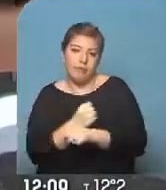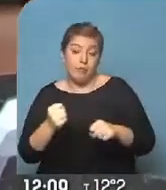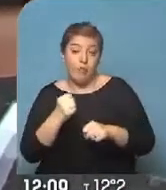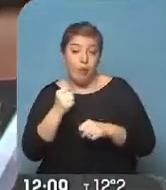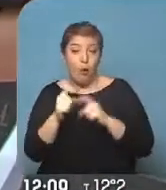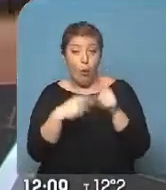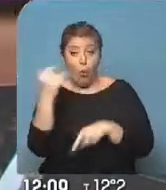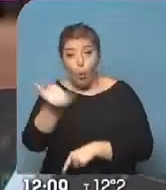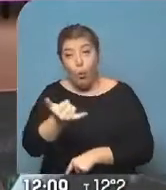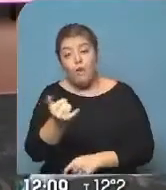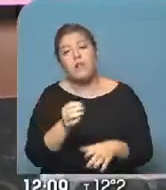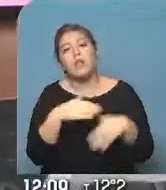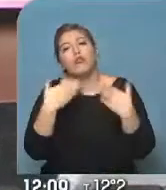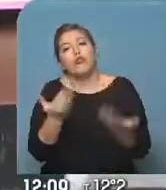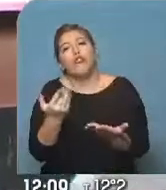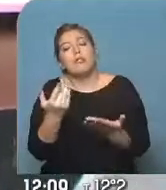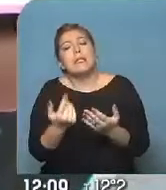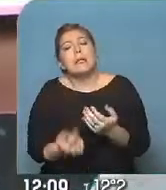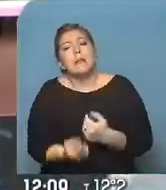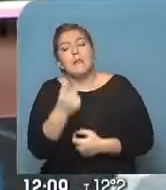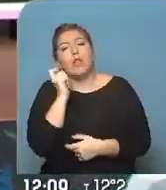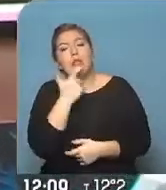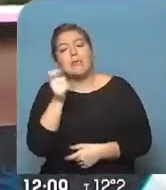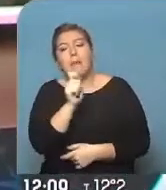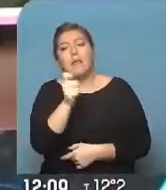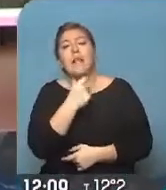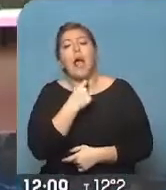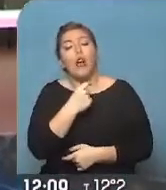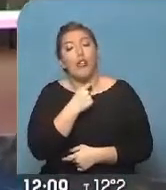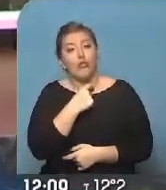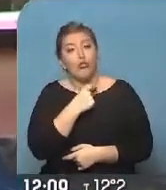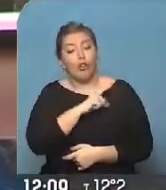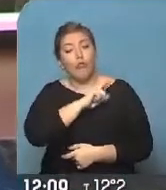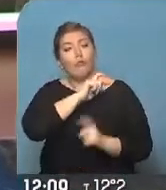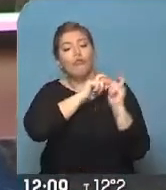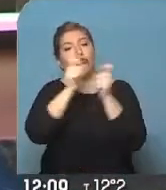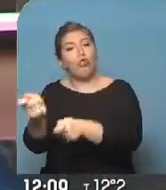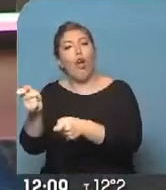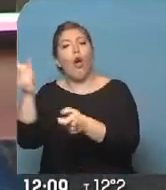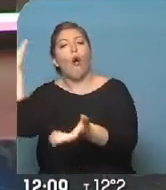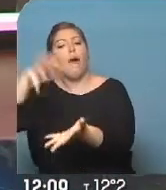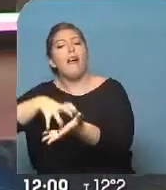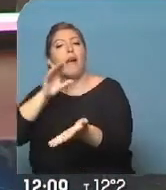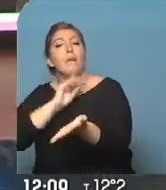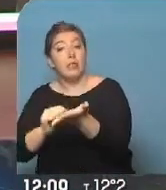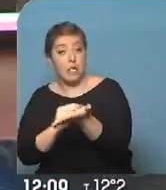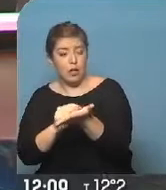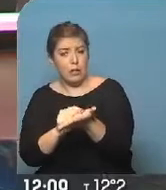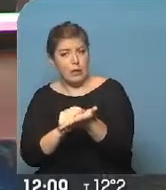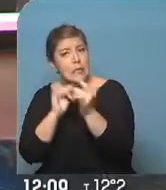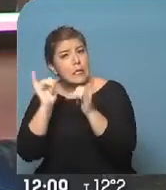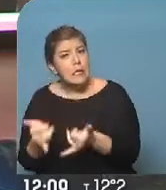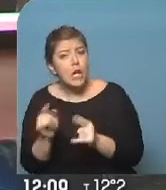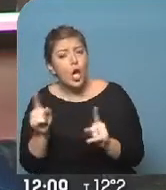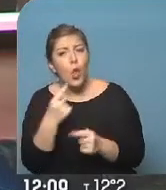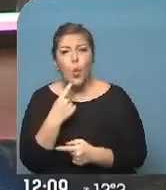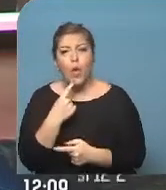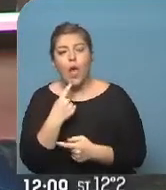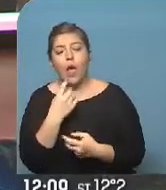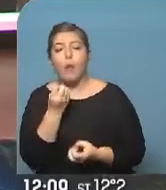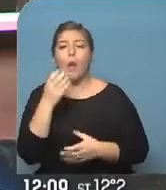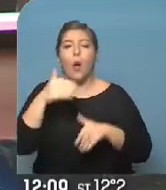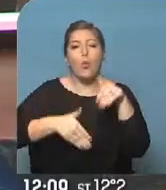por lo cual en los primeros días del mes de agosto llegaría al recinto. ¿Llegaría al recinto? Es la pregunta. ¿Por qué? Porque hay votos y se